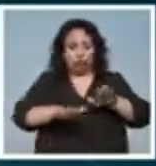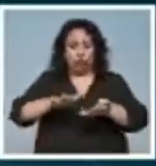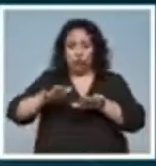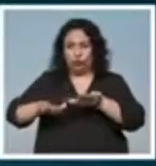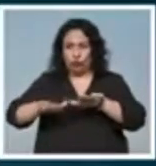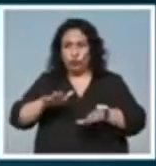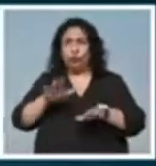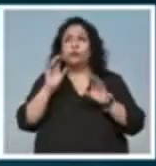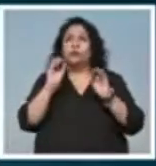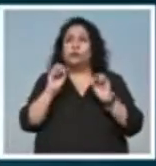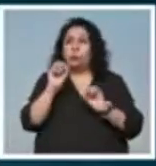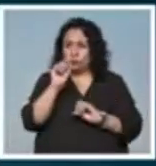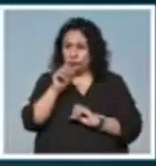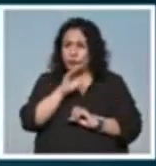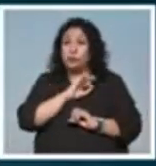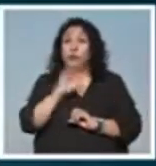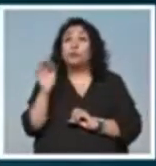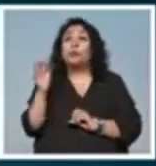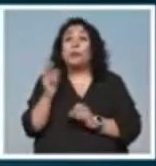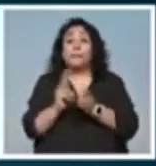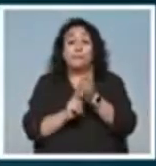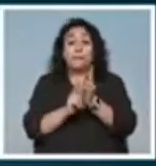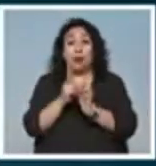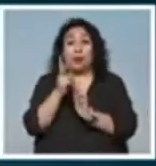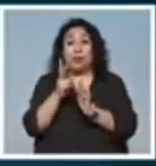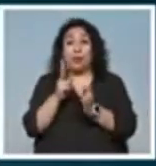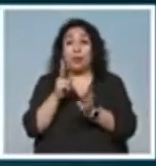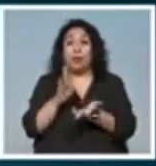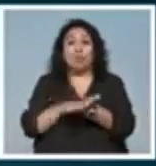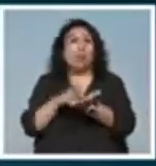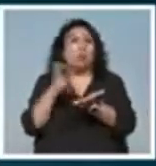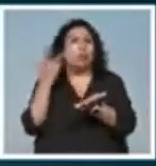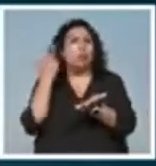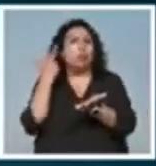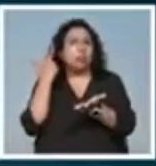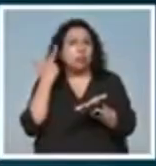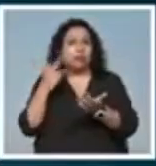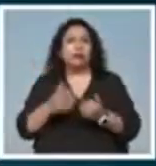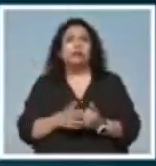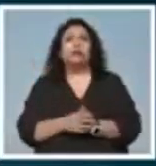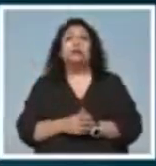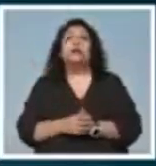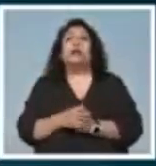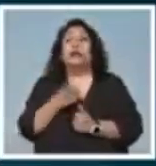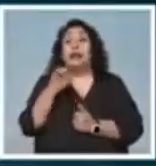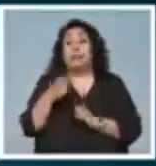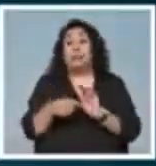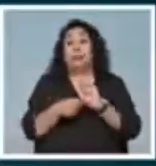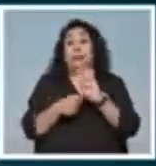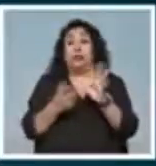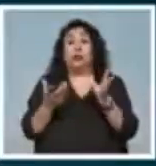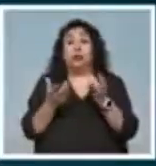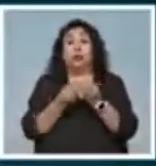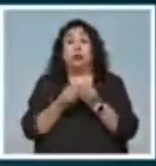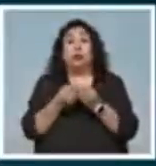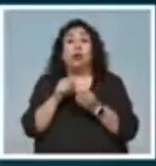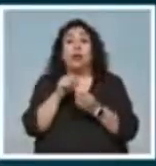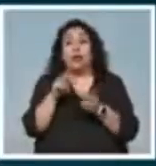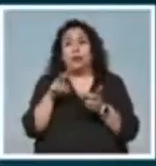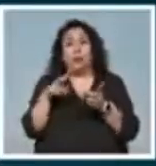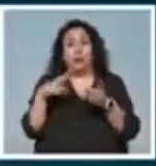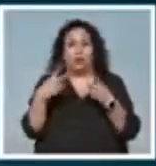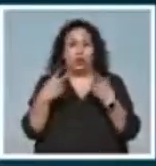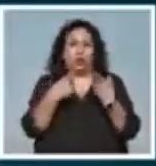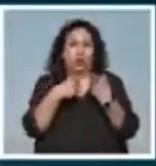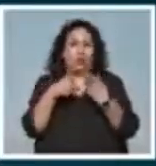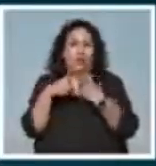a poder tocar una planta que activa como sonido. Es una presentación colaborativa desde el punto de vista